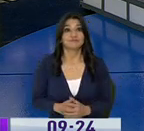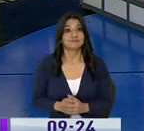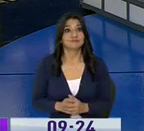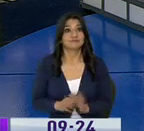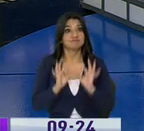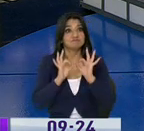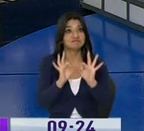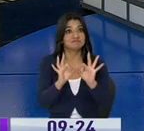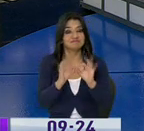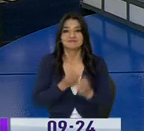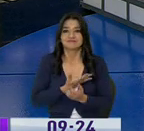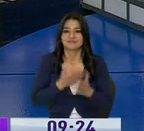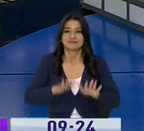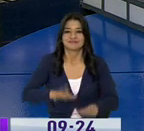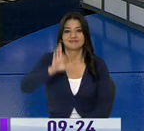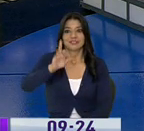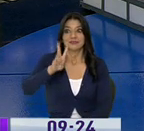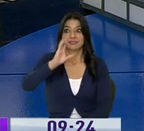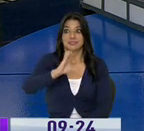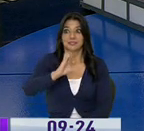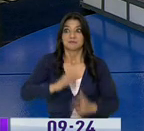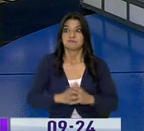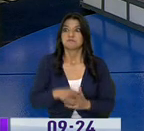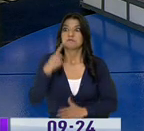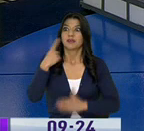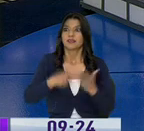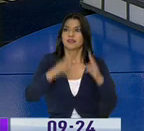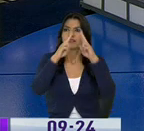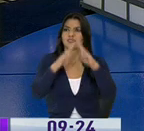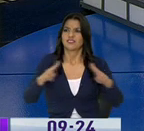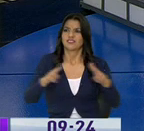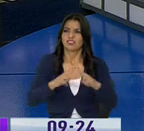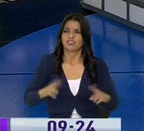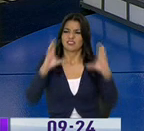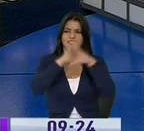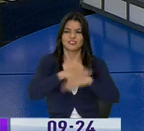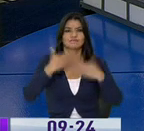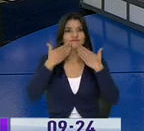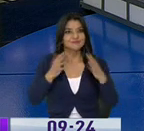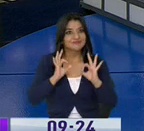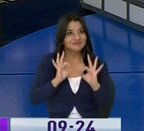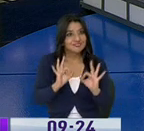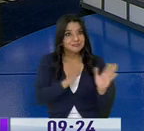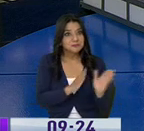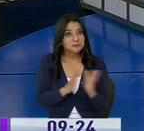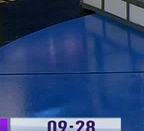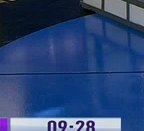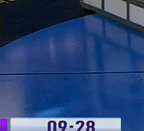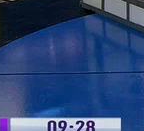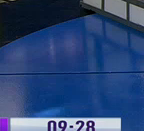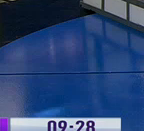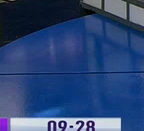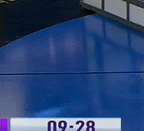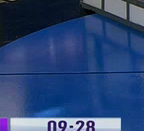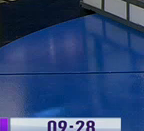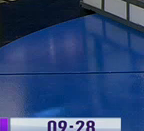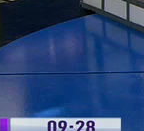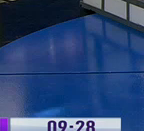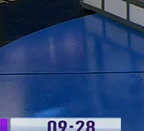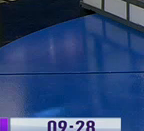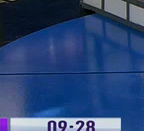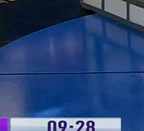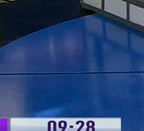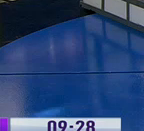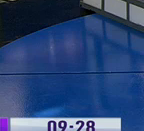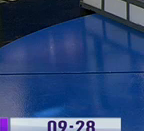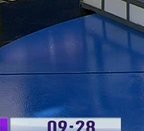estamos encendidos aquí en TVC para la Navidad, la Nochebuena, todos preparados. Mark Anthony, ¿qué le pasó? En tu día de cumpleaños asomó